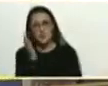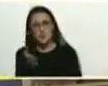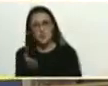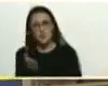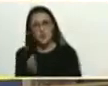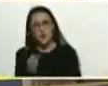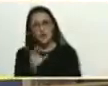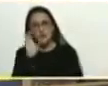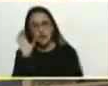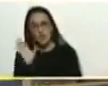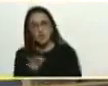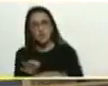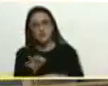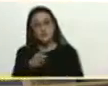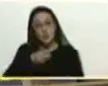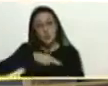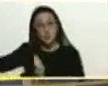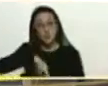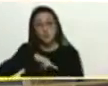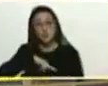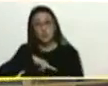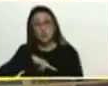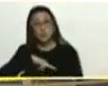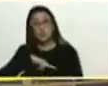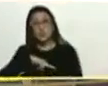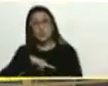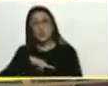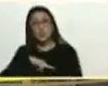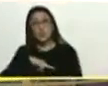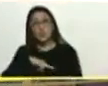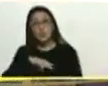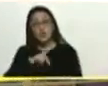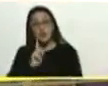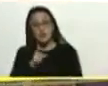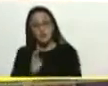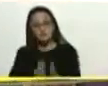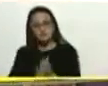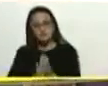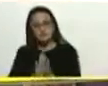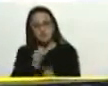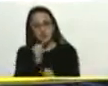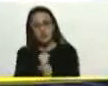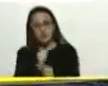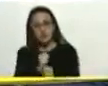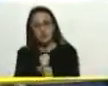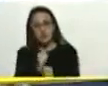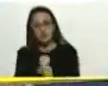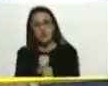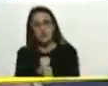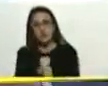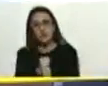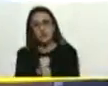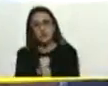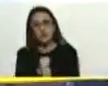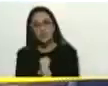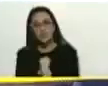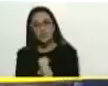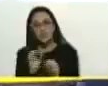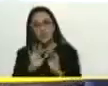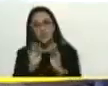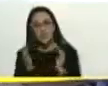municipios nosotros tenemos que echar adelante una jornada una campaña de carácter mundial